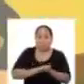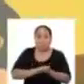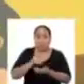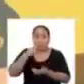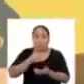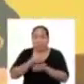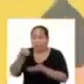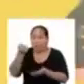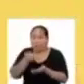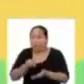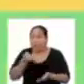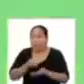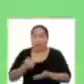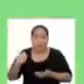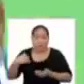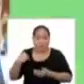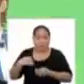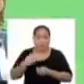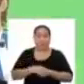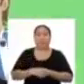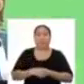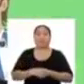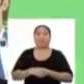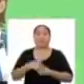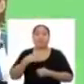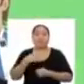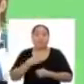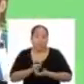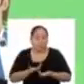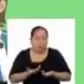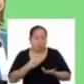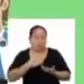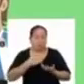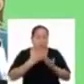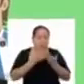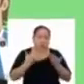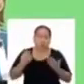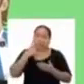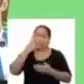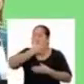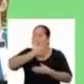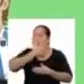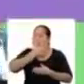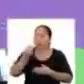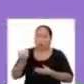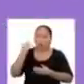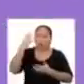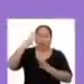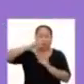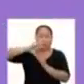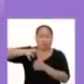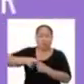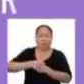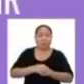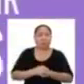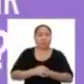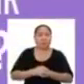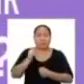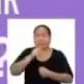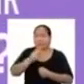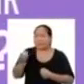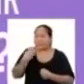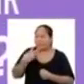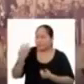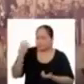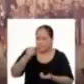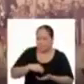compraban productos a los argentinos. ¡Che! ¡Nuestro producto es el mejor del mundo! Profe, ¿nos puede decir